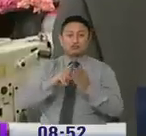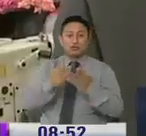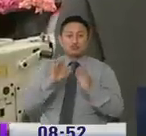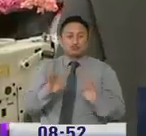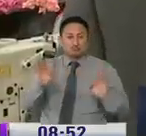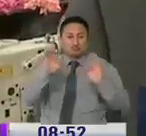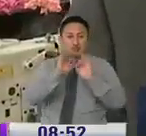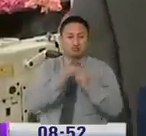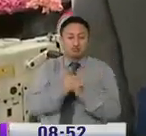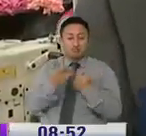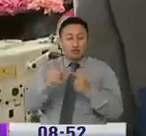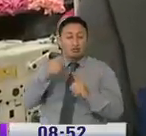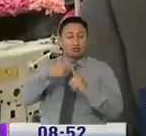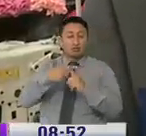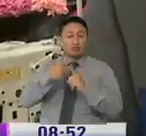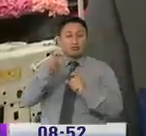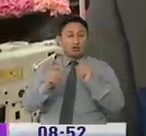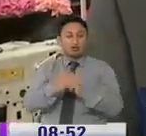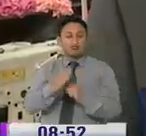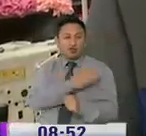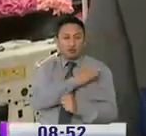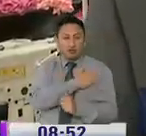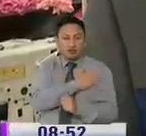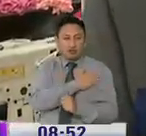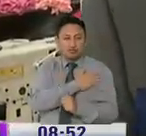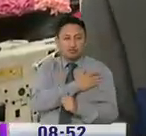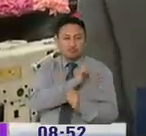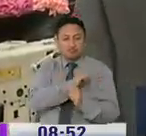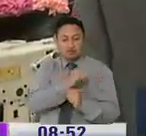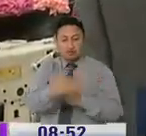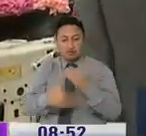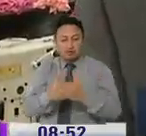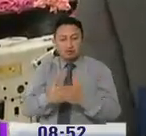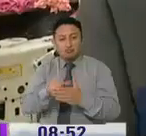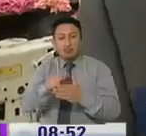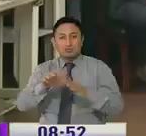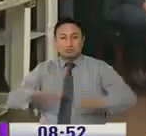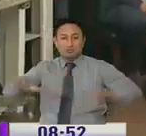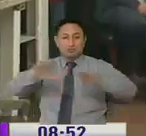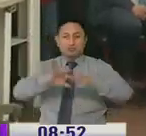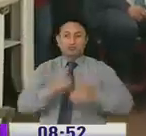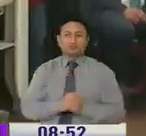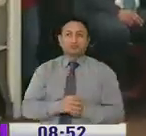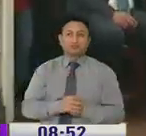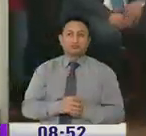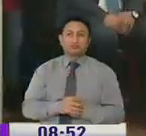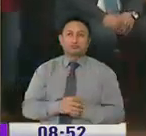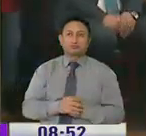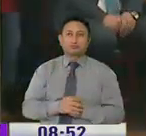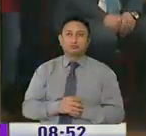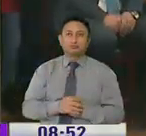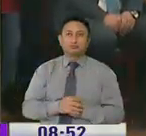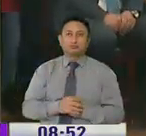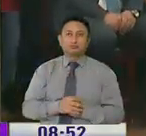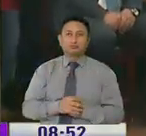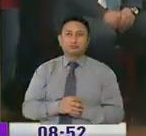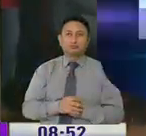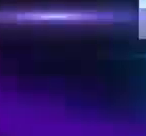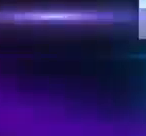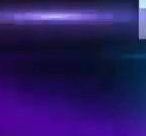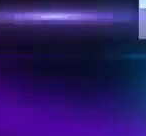importante, es positivo y eso sin duda alguna repercute en todos los otros espacios, ¿no? En Quito informó Andrea